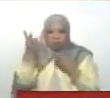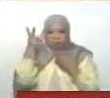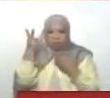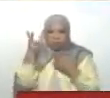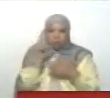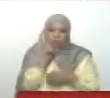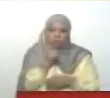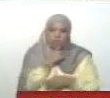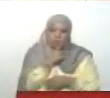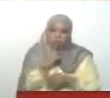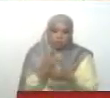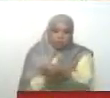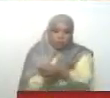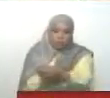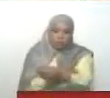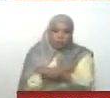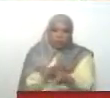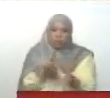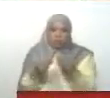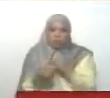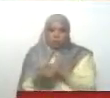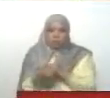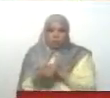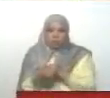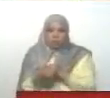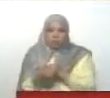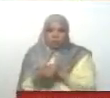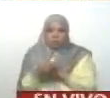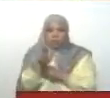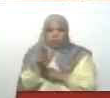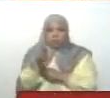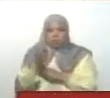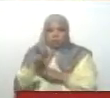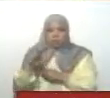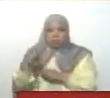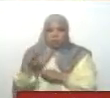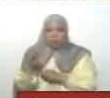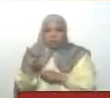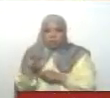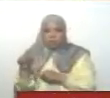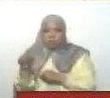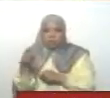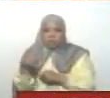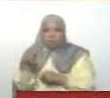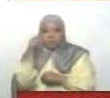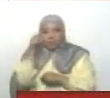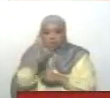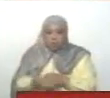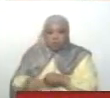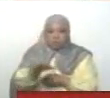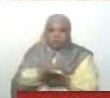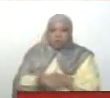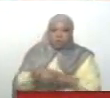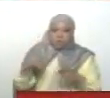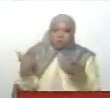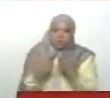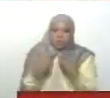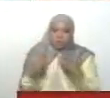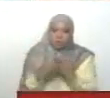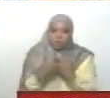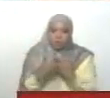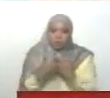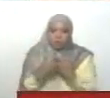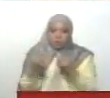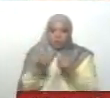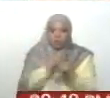el nombre de mi hermana, pero al contrario, ella se llama Uricaí. Bueno, es el origen de la sabana de Urica, de la batalla de José Tomás